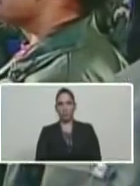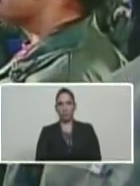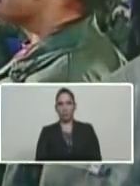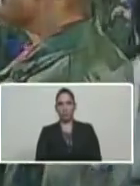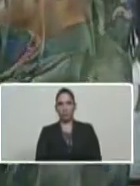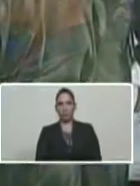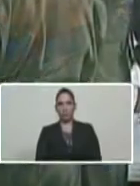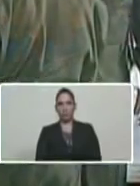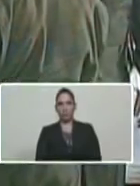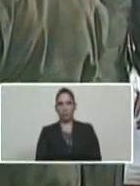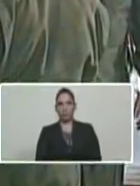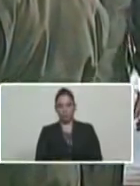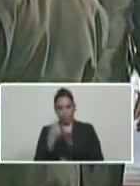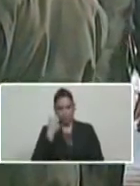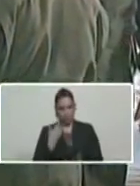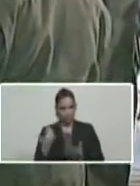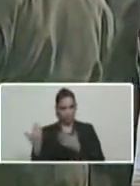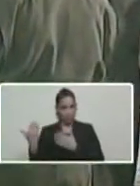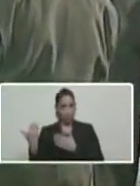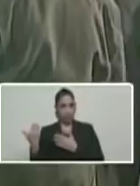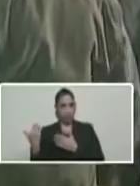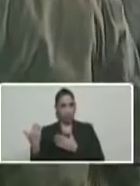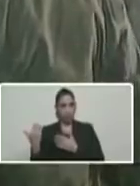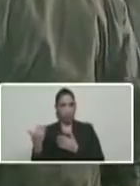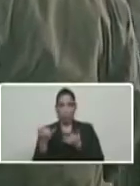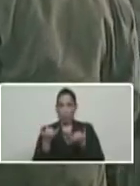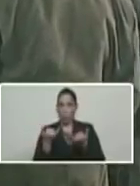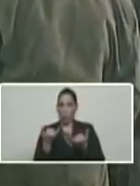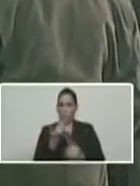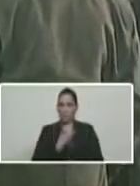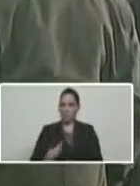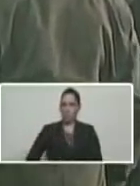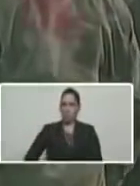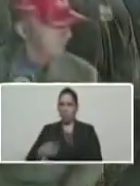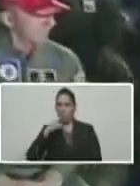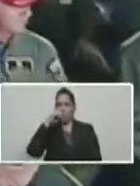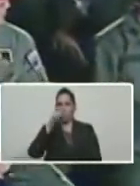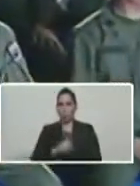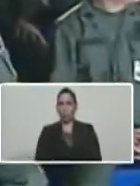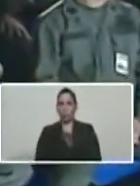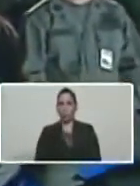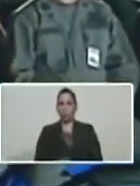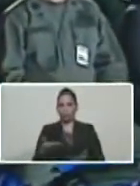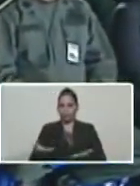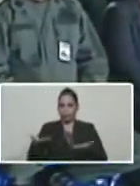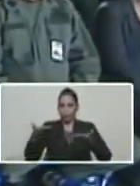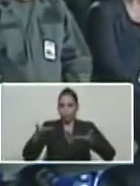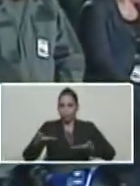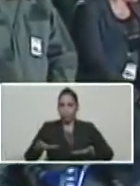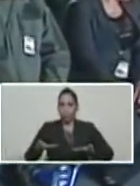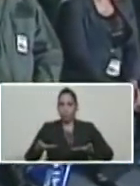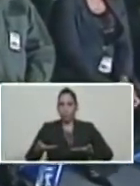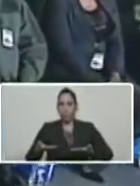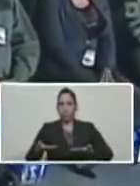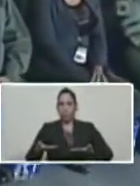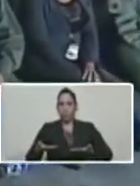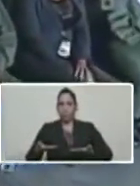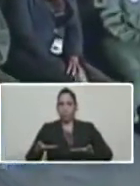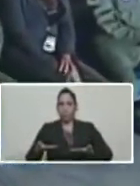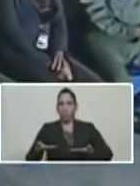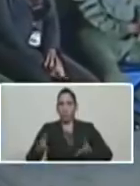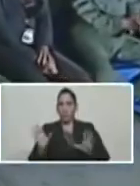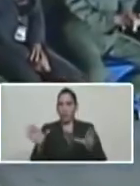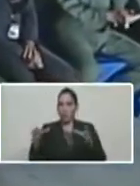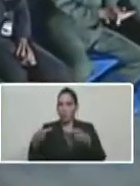Bien, aprecian entonces el momento en que recibe el presidente de la República Bolivariana de Venezuela, Nicolás Maduro, un presente por parte de